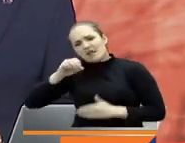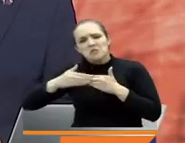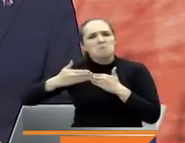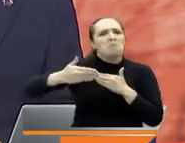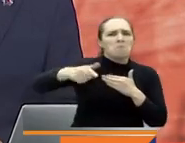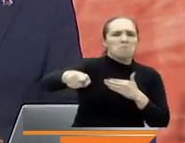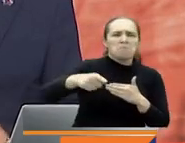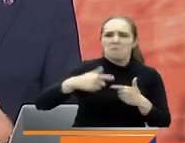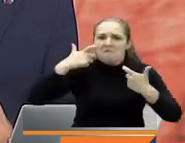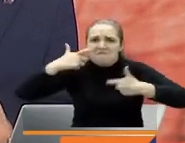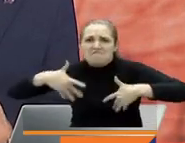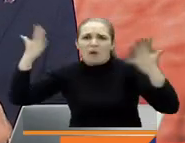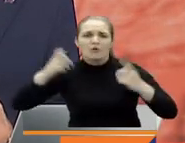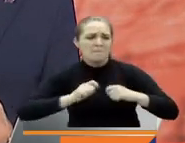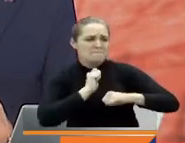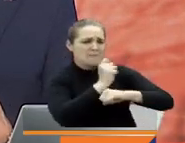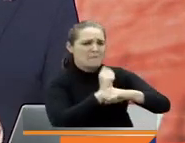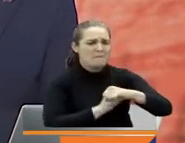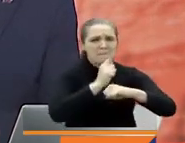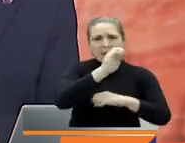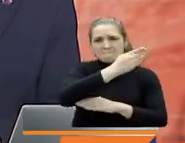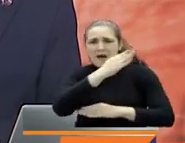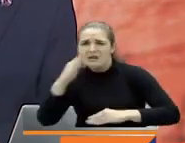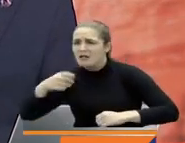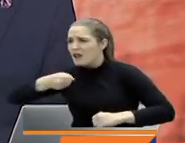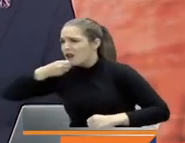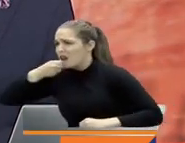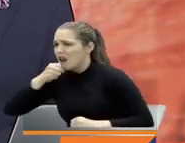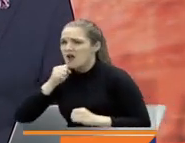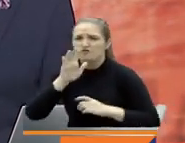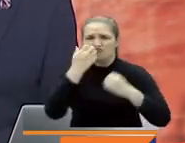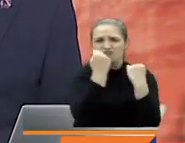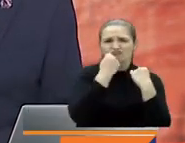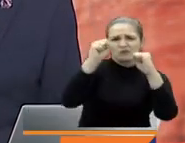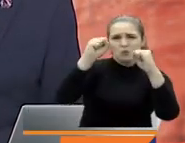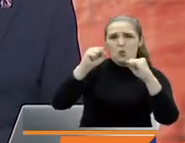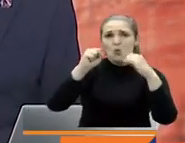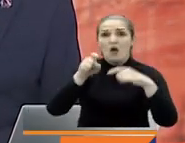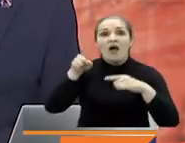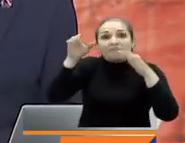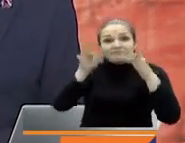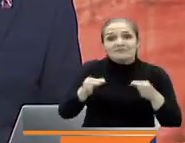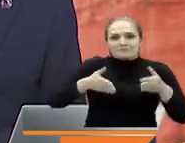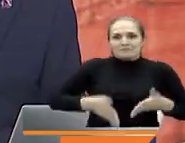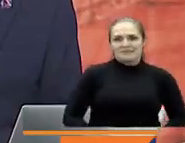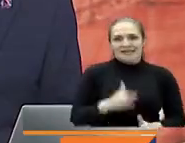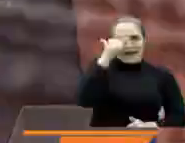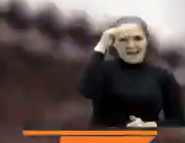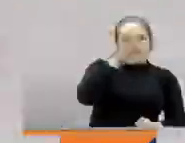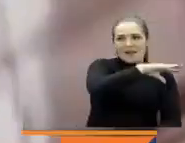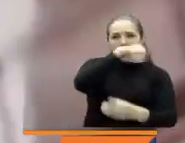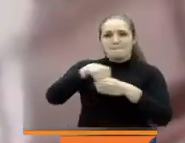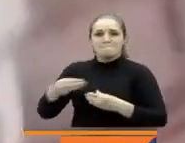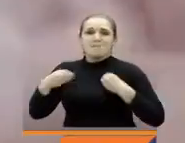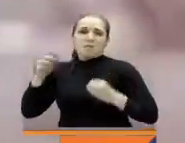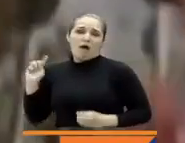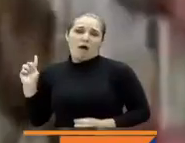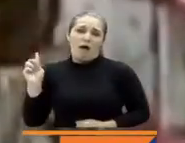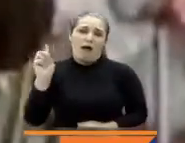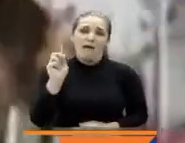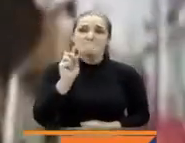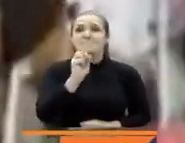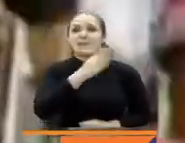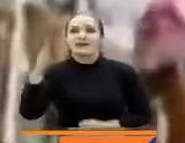La Rebelión y En Barranquilla Me Quedo. Y fue en Barranquilla, su ciudad adoptiva, en donde murió el 26 de julio de